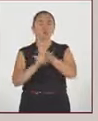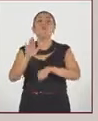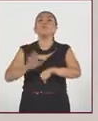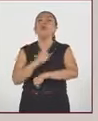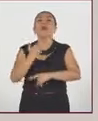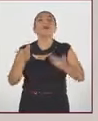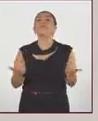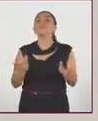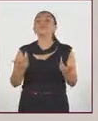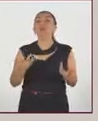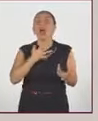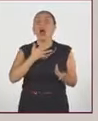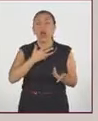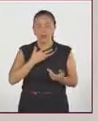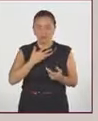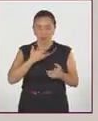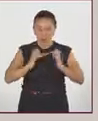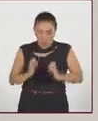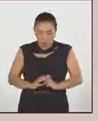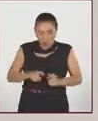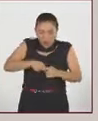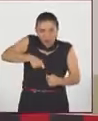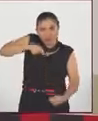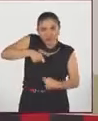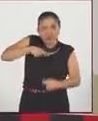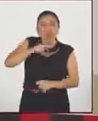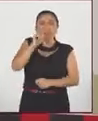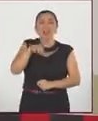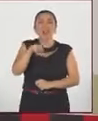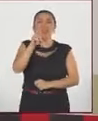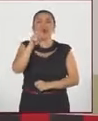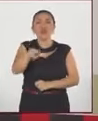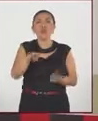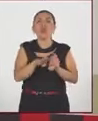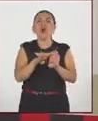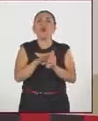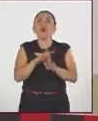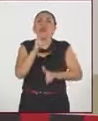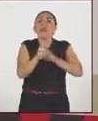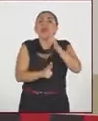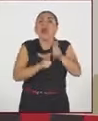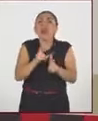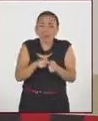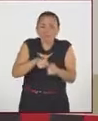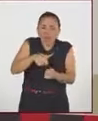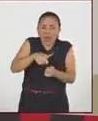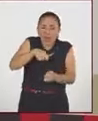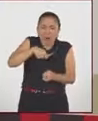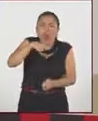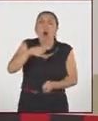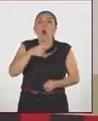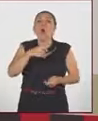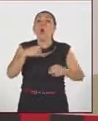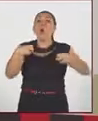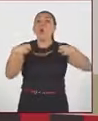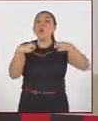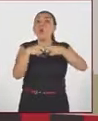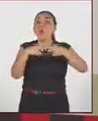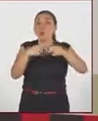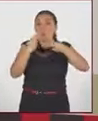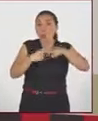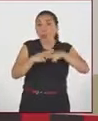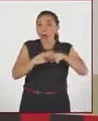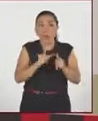Porque los tendones crecen y se estiran un poco más lento que los huesos en esta etapa y podría presentar